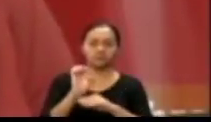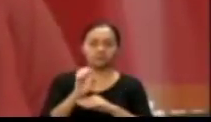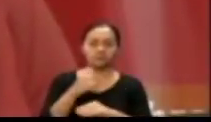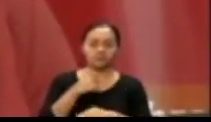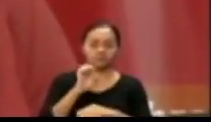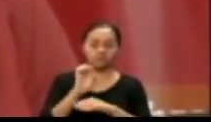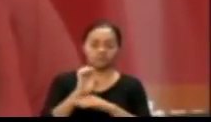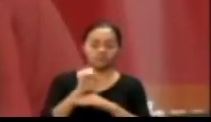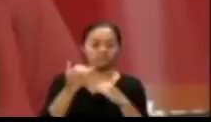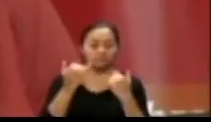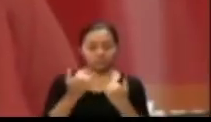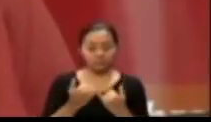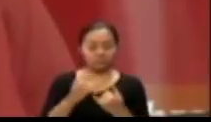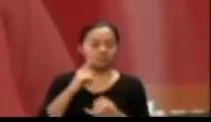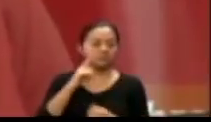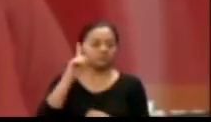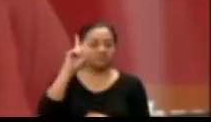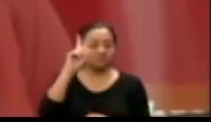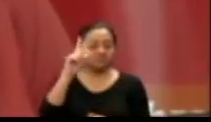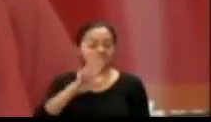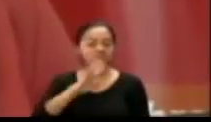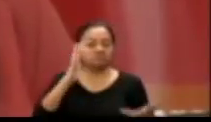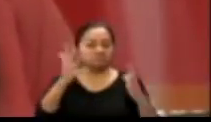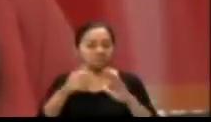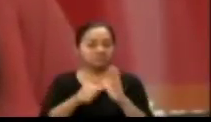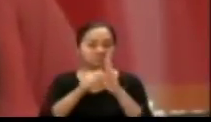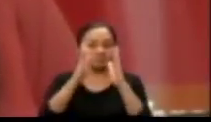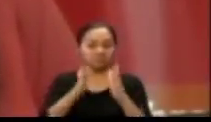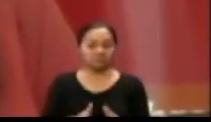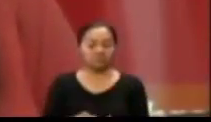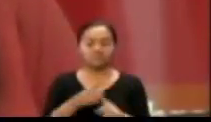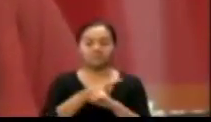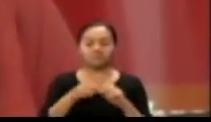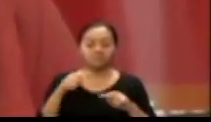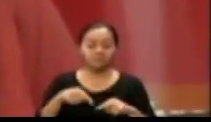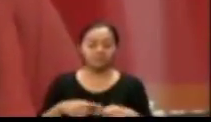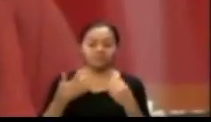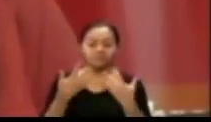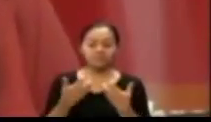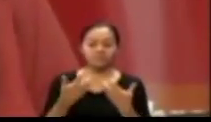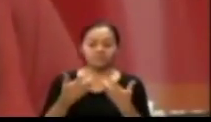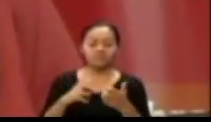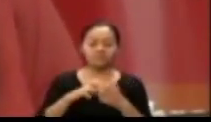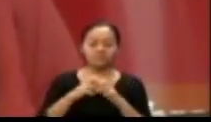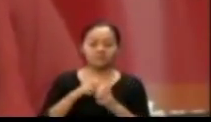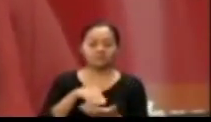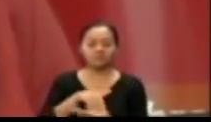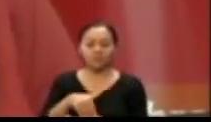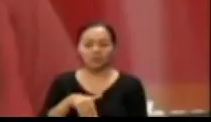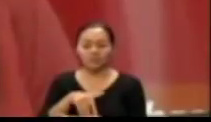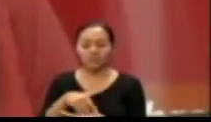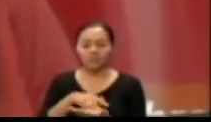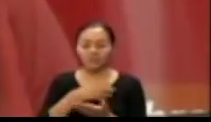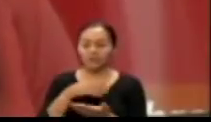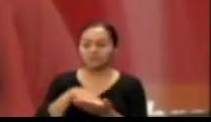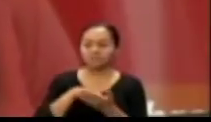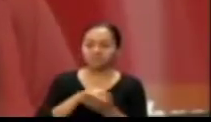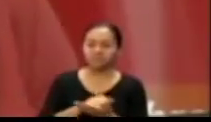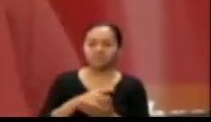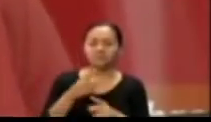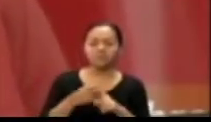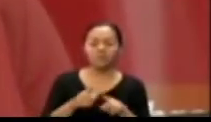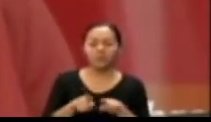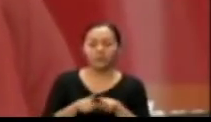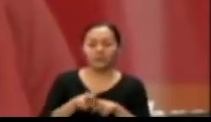un presidente que lidera la revolución ciudadana y que ante estos intentos de desestabilización, como